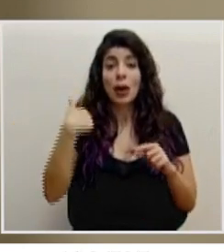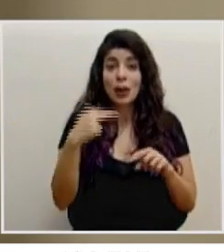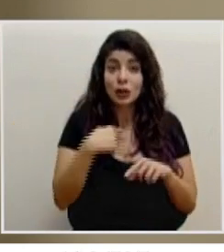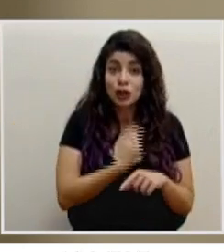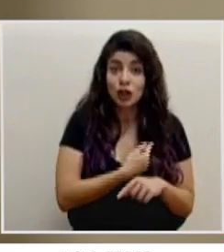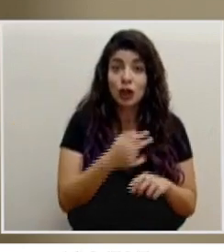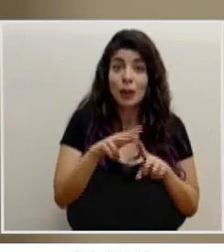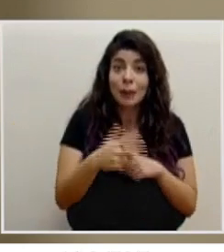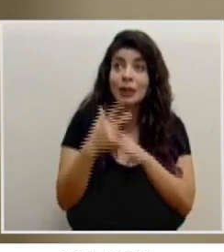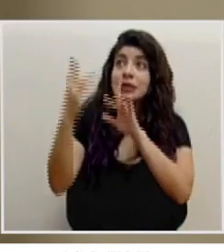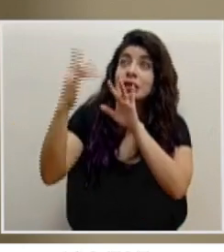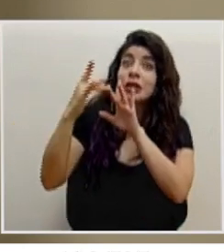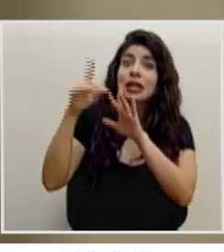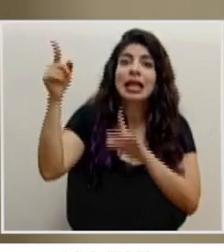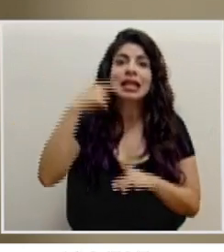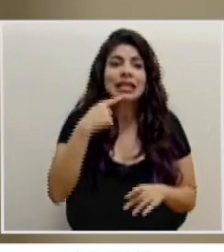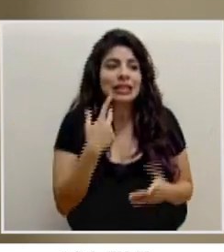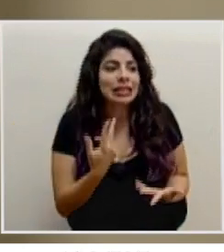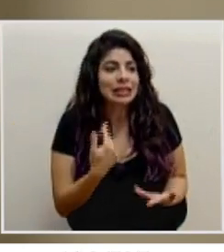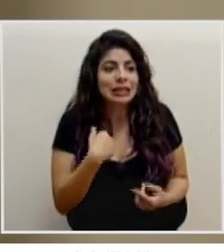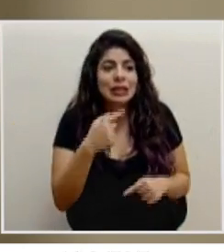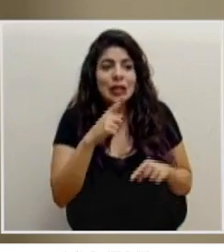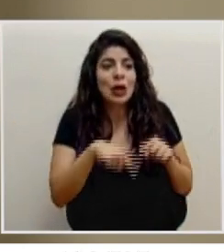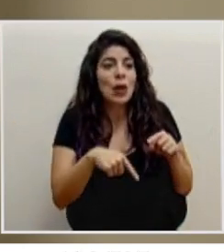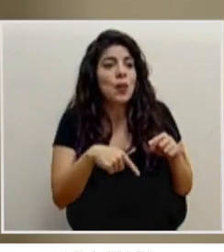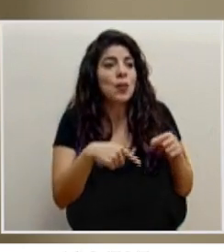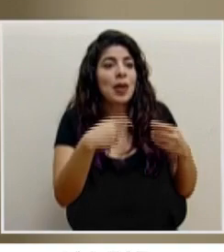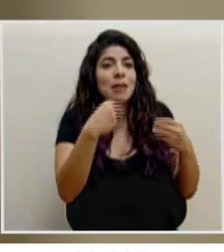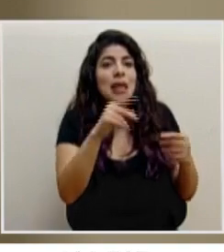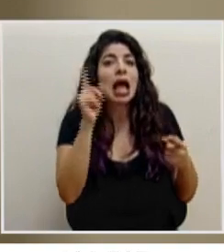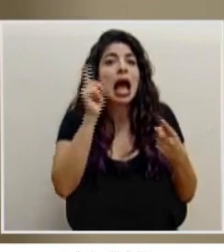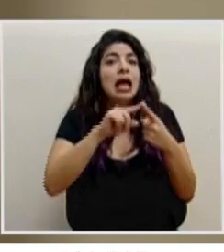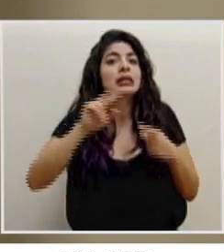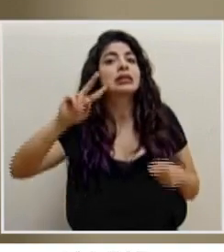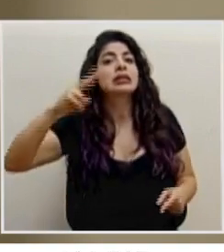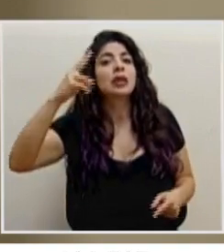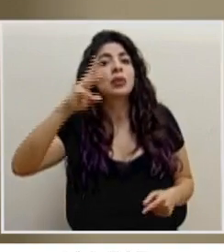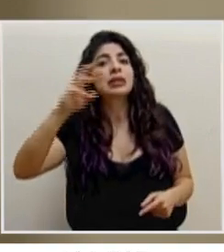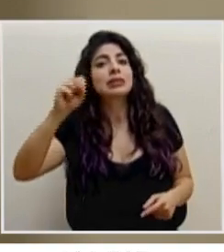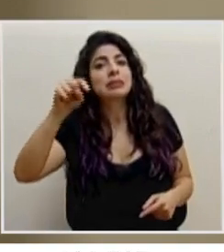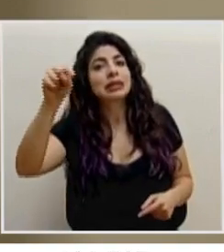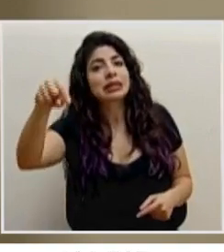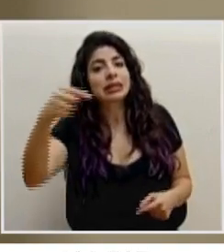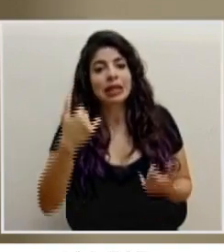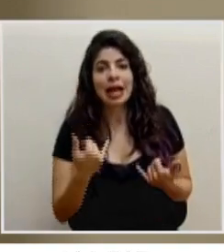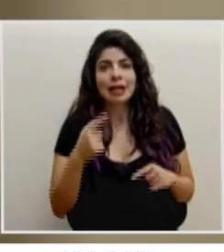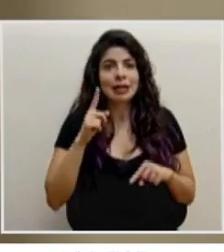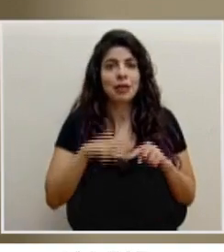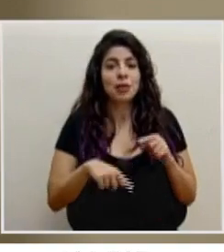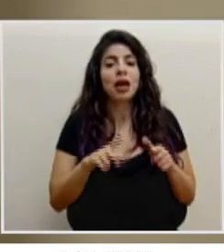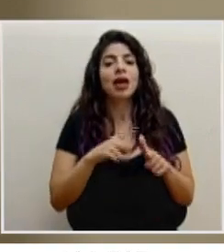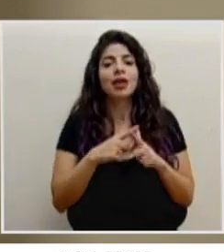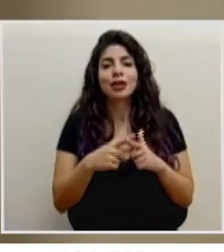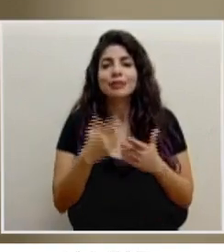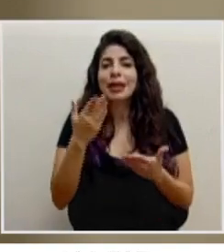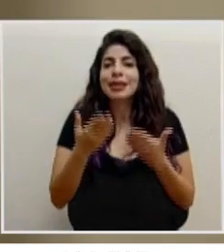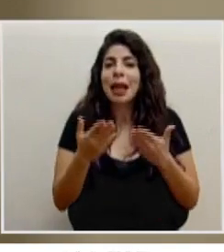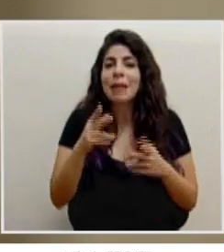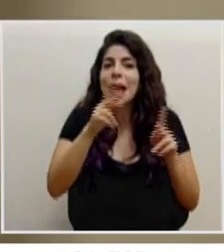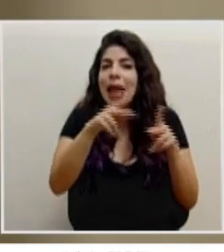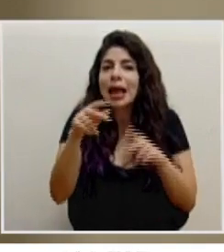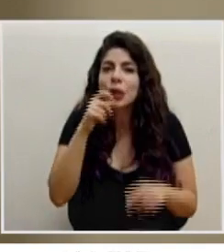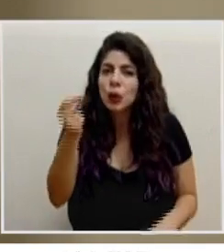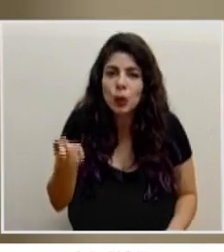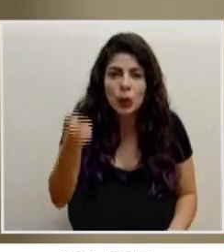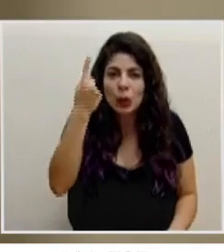contacto con ellos, nos indicaban que no podían entregarnos vacunas sino hasta el segundo semestre. Entonces yo creo que en eso también hay un asunto de que tal vez no se ha comprendido o